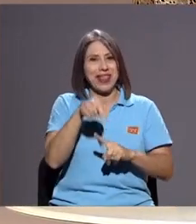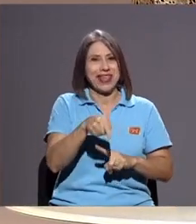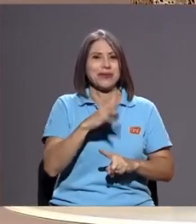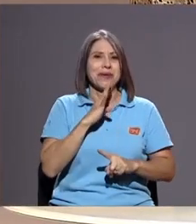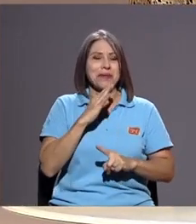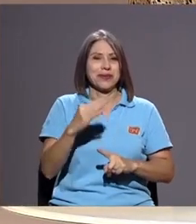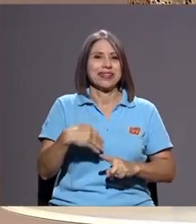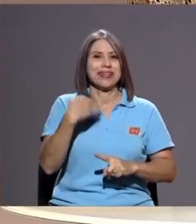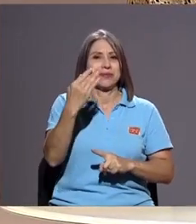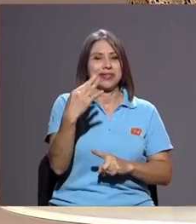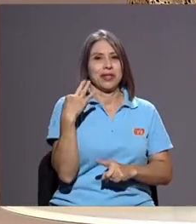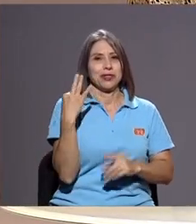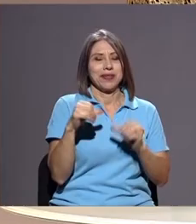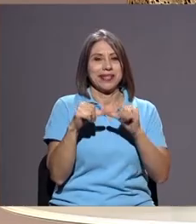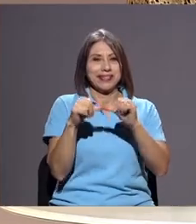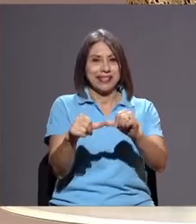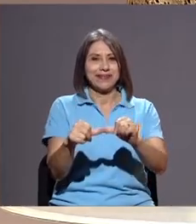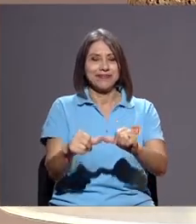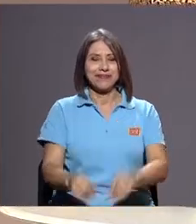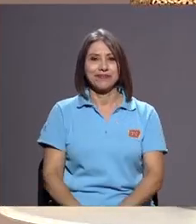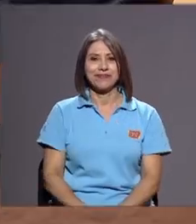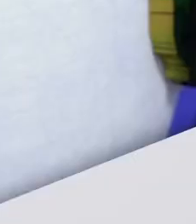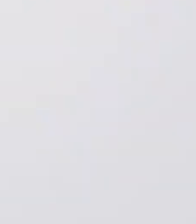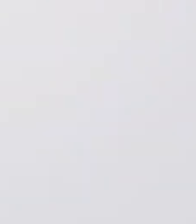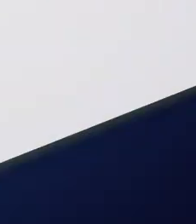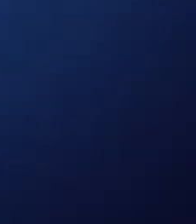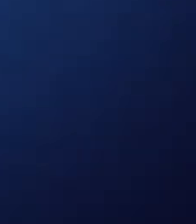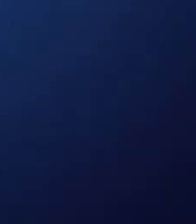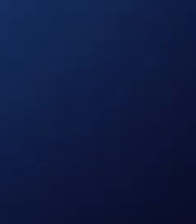otros temas una vez que el canal nos invite a ser regresamos